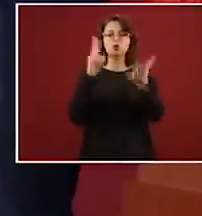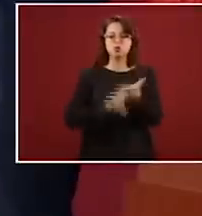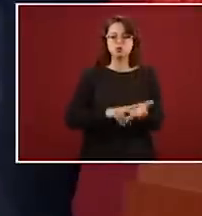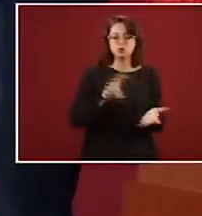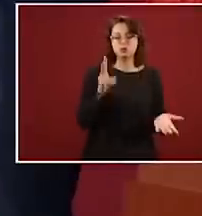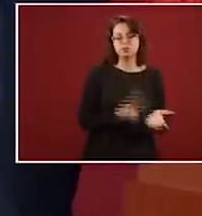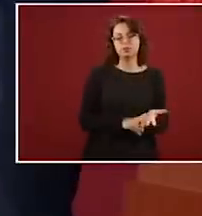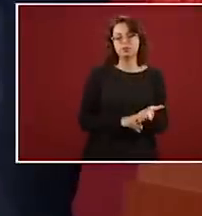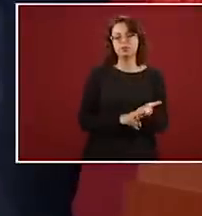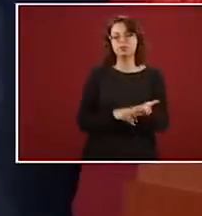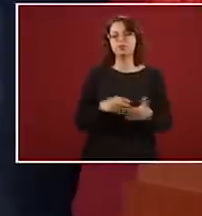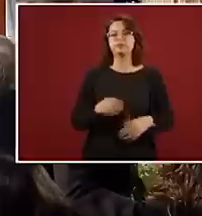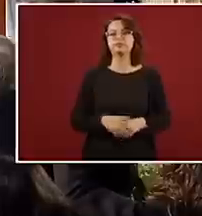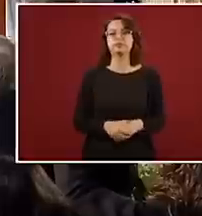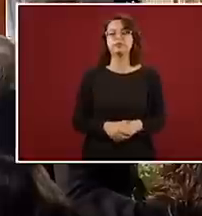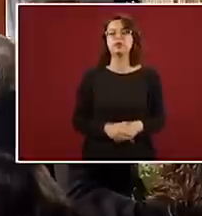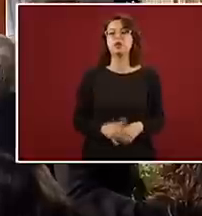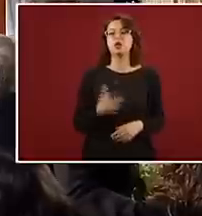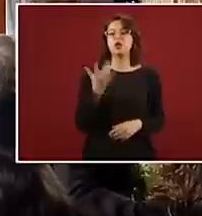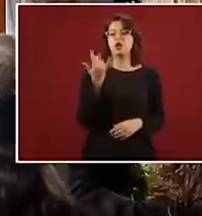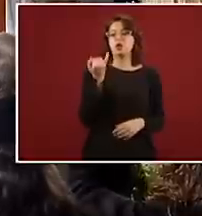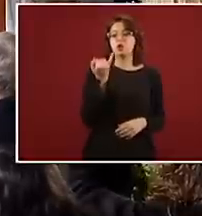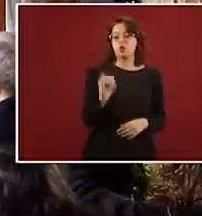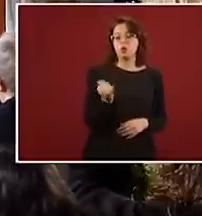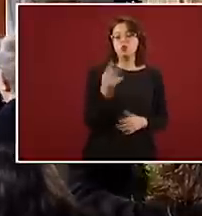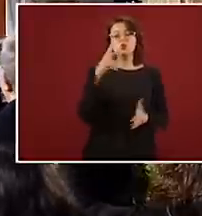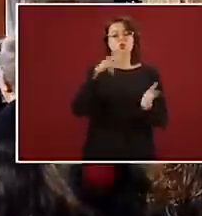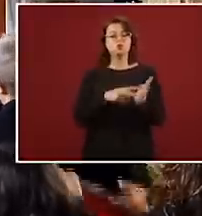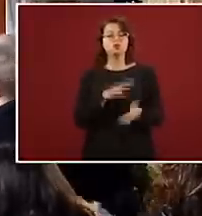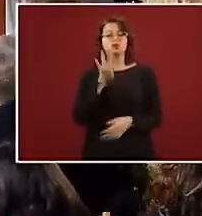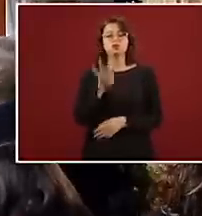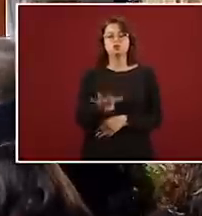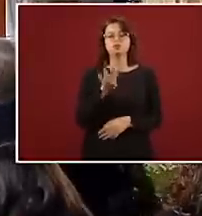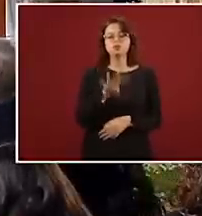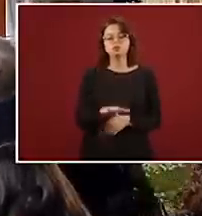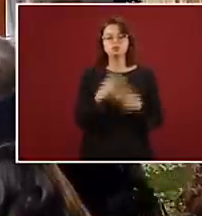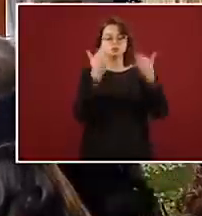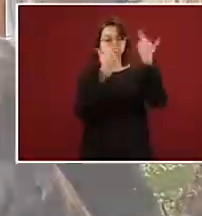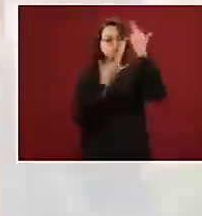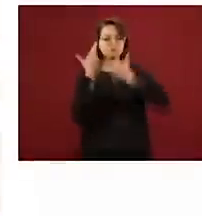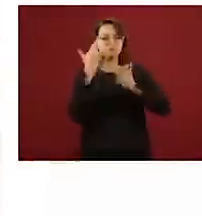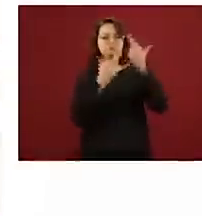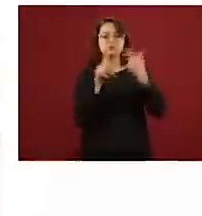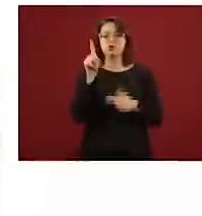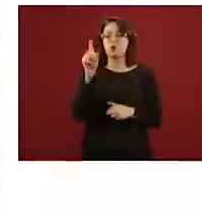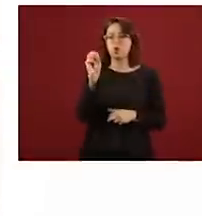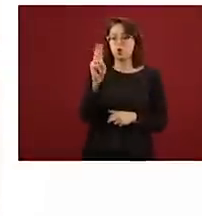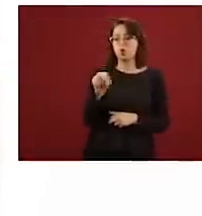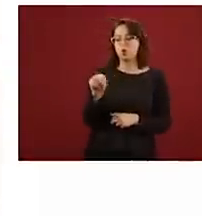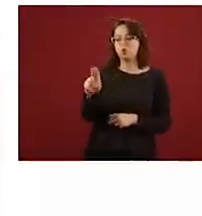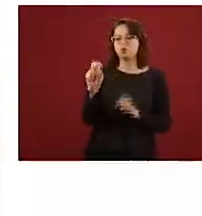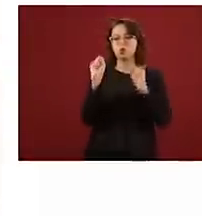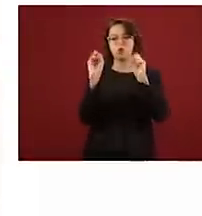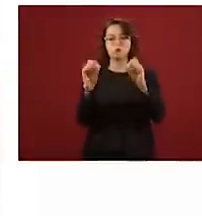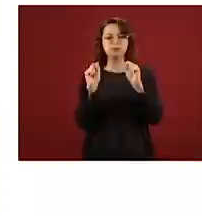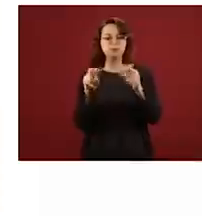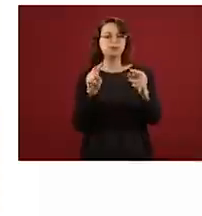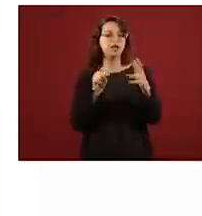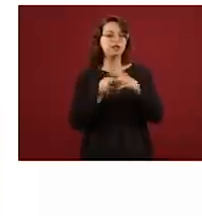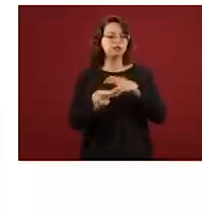mercado. En junio de 2019, el estudio de mercado realizado por la Oficina de Transparencia de las Naciones